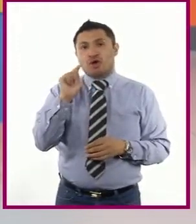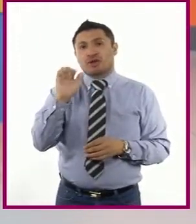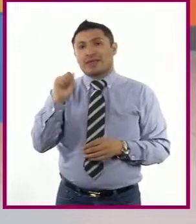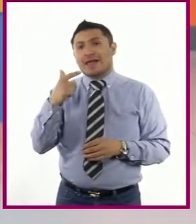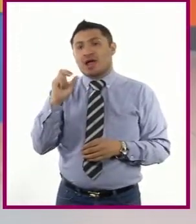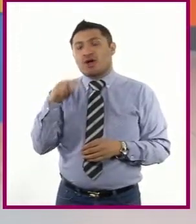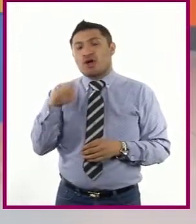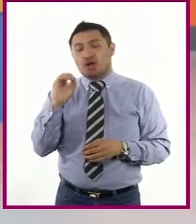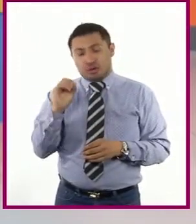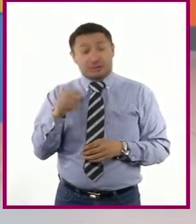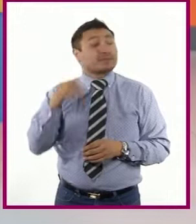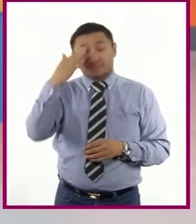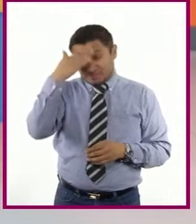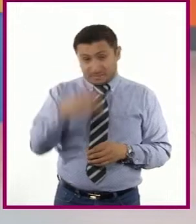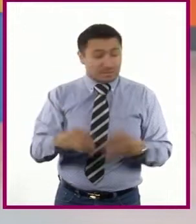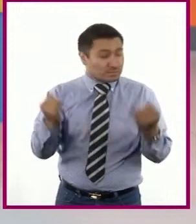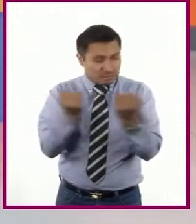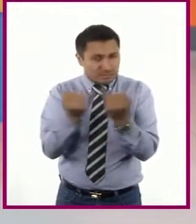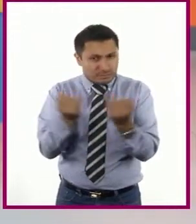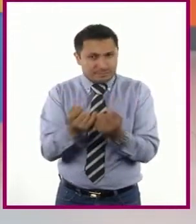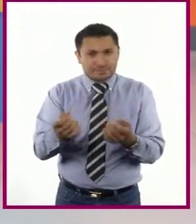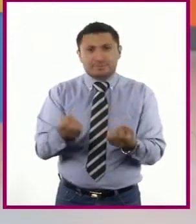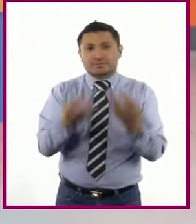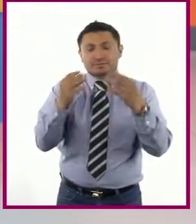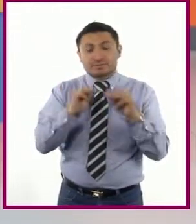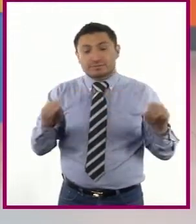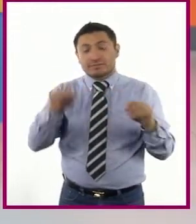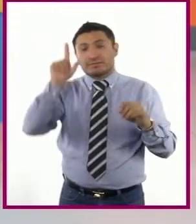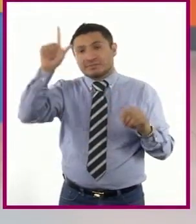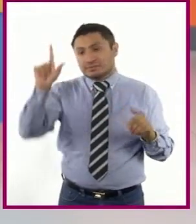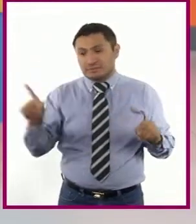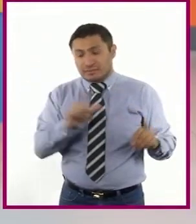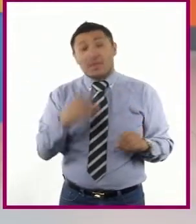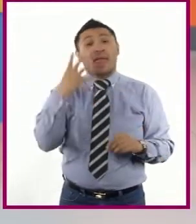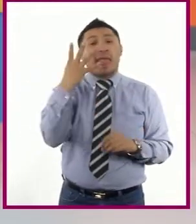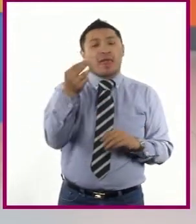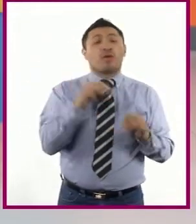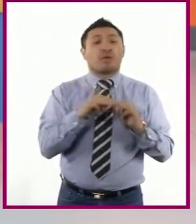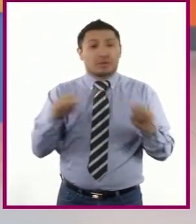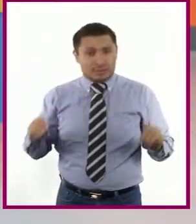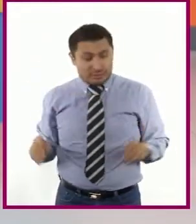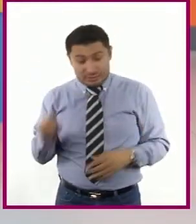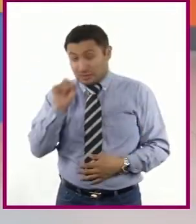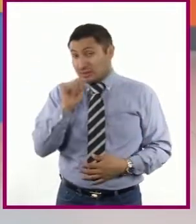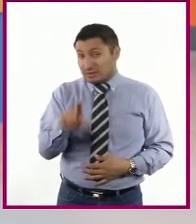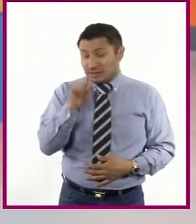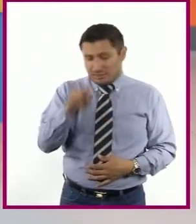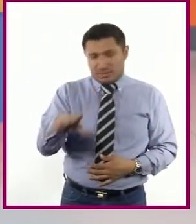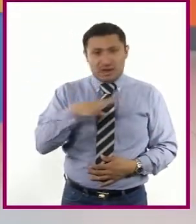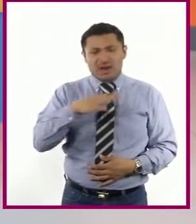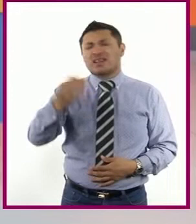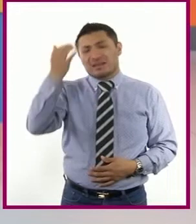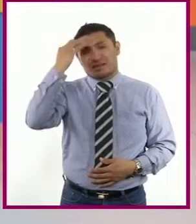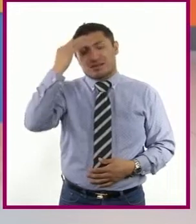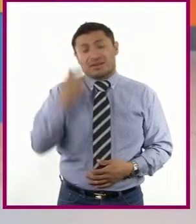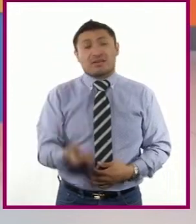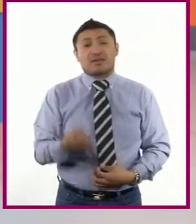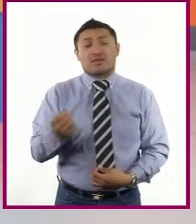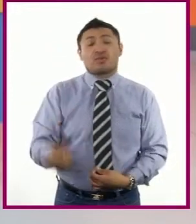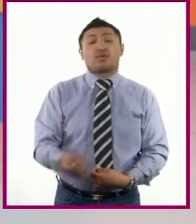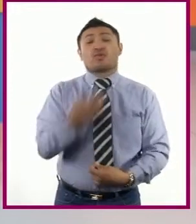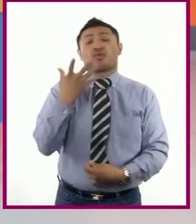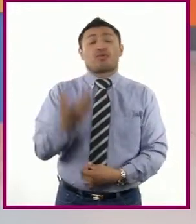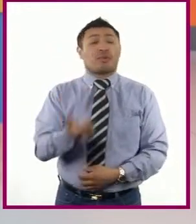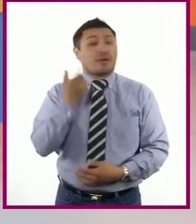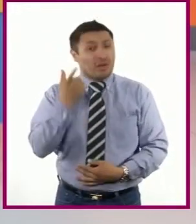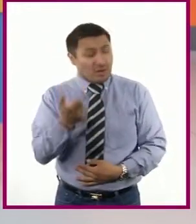regular. También sabemos la medida de la longitud del lado, 4 metros. Además, Conocemos el presupuesto con el que